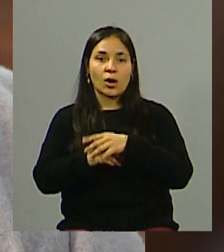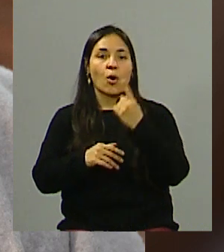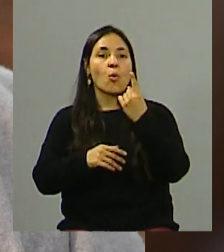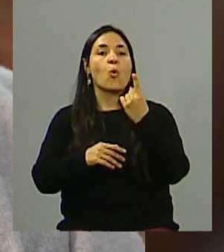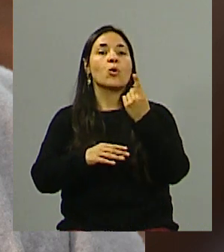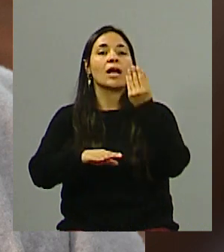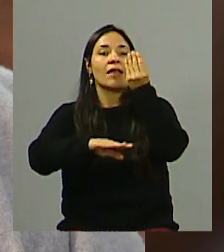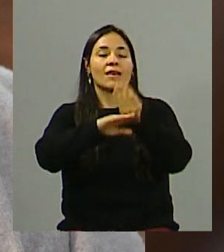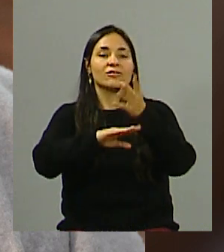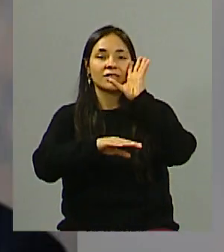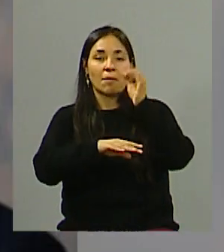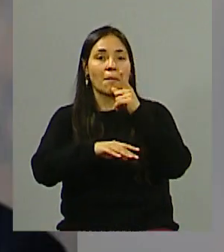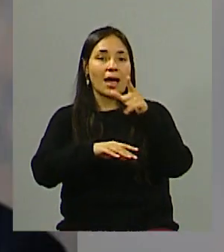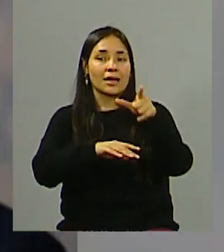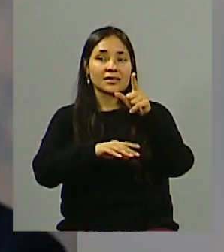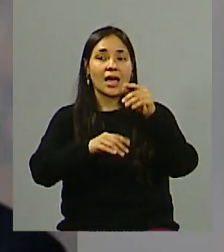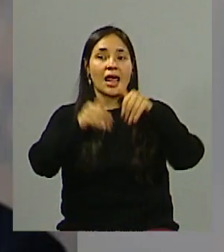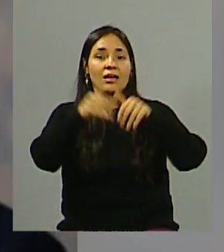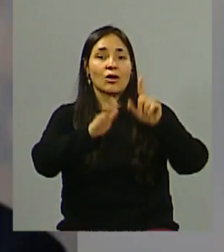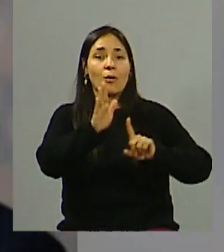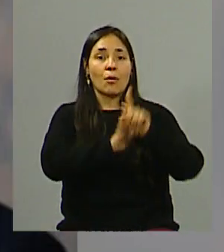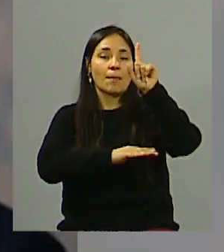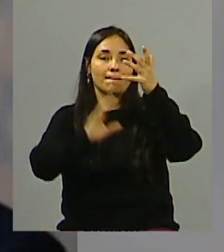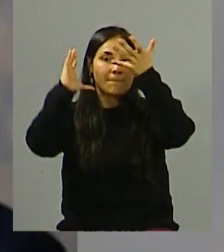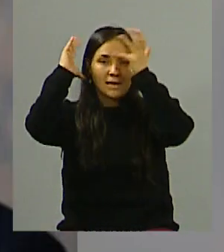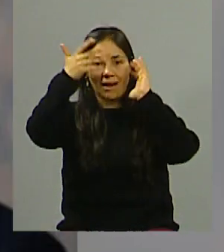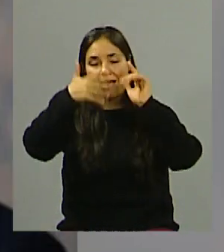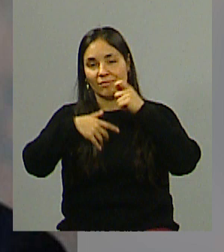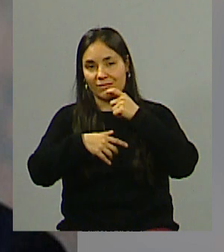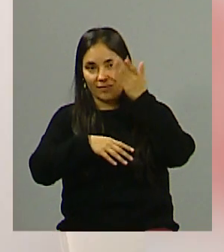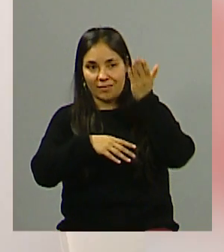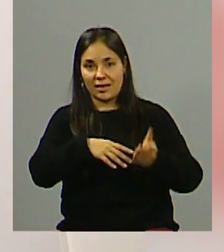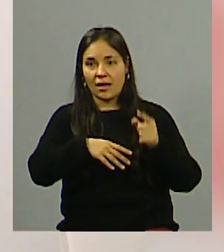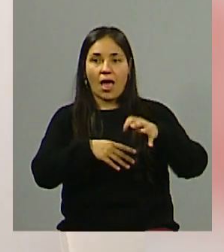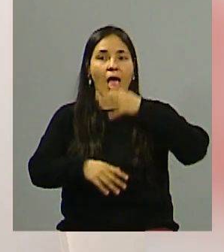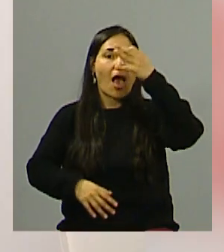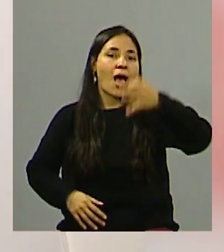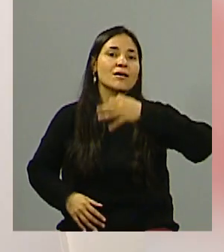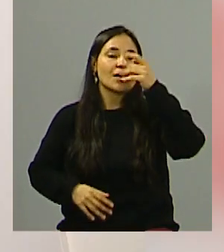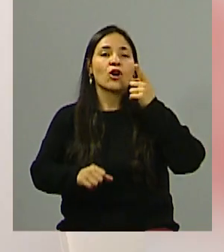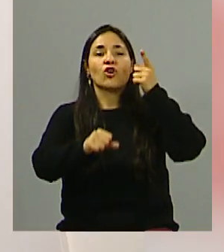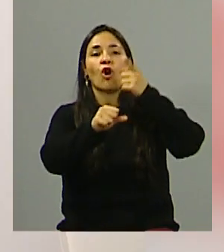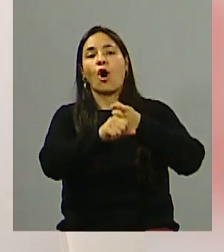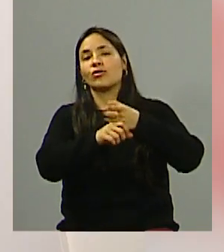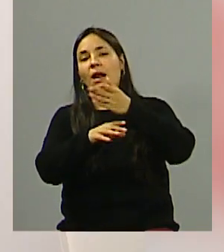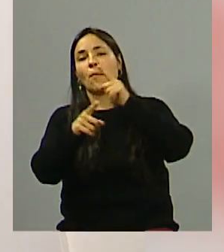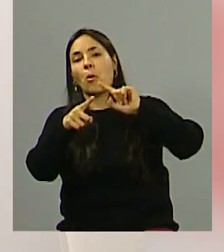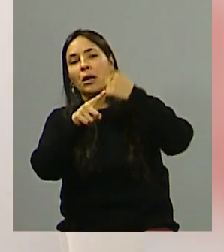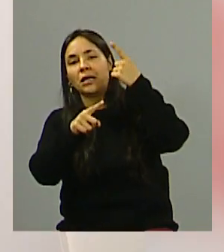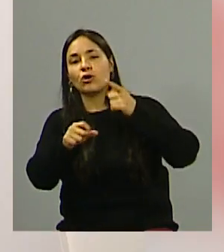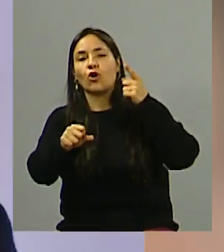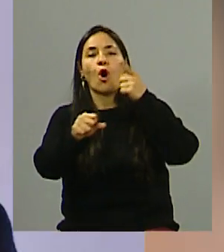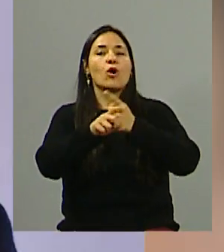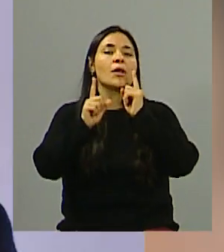candidatos que parece que es el que se dispara en todas las elecciones, hablamos de Javier Milei, con su discurso en contra de la casta, de los políticos de